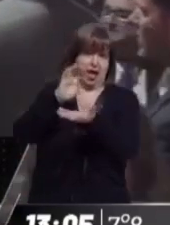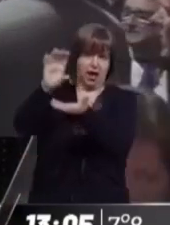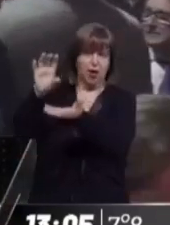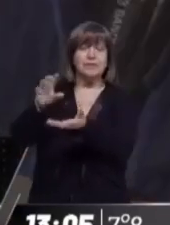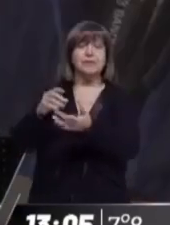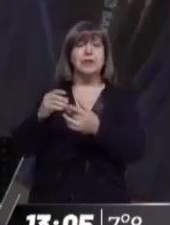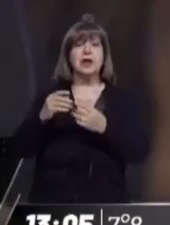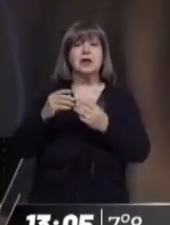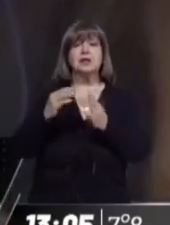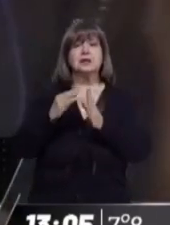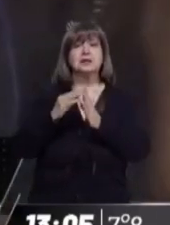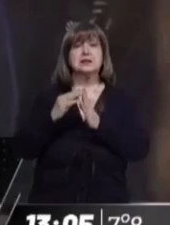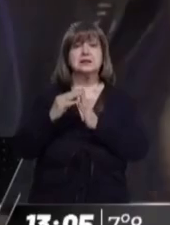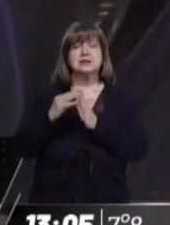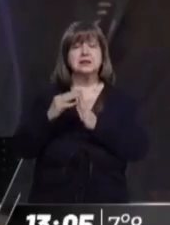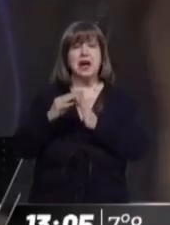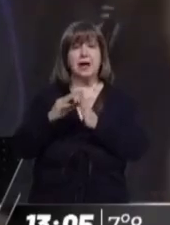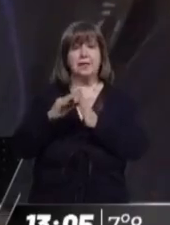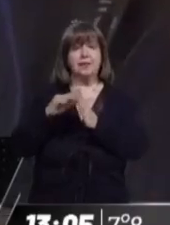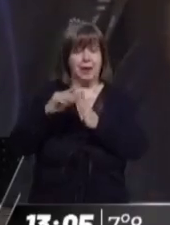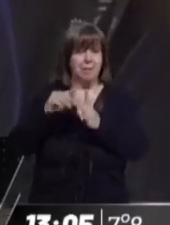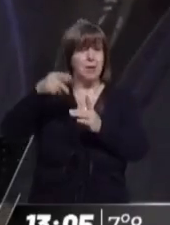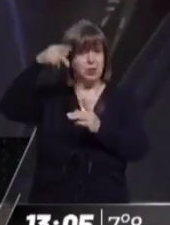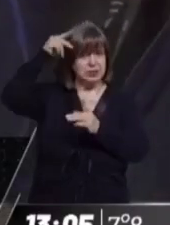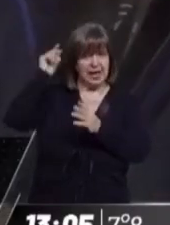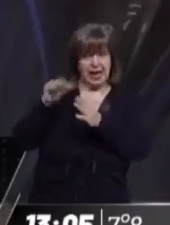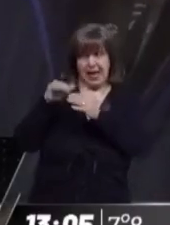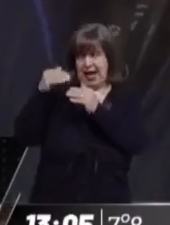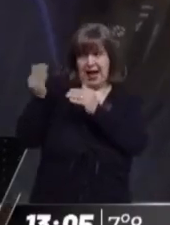país vecino con el que compartimos la cordillera